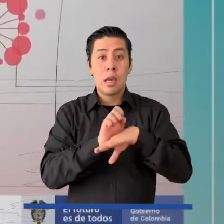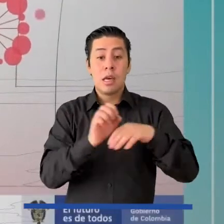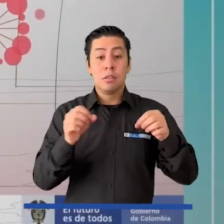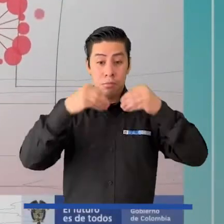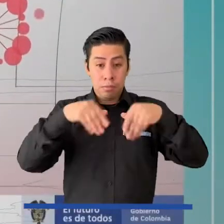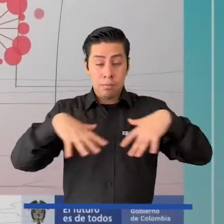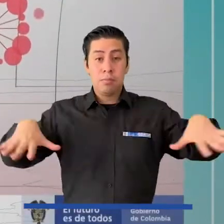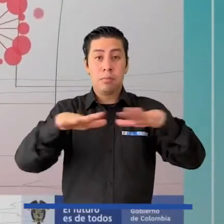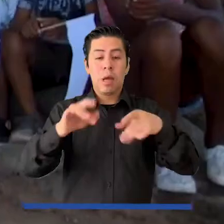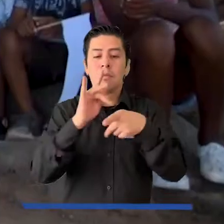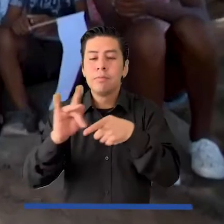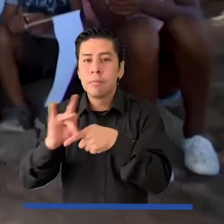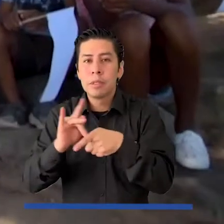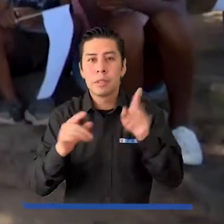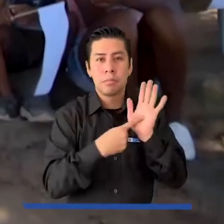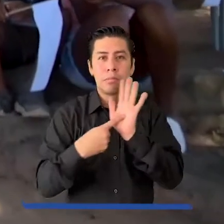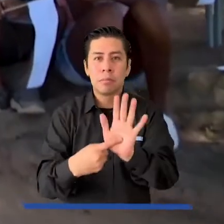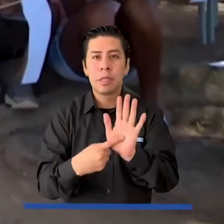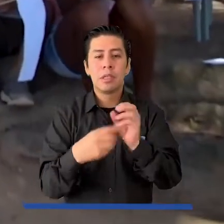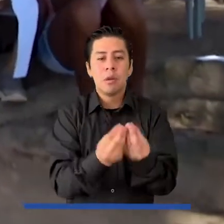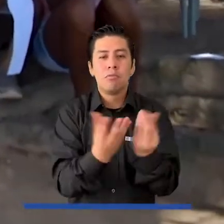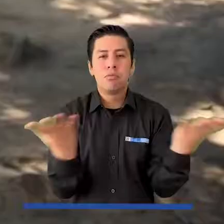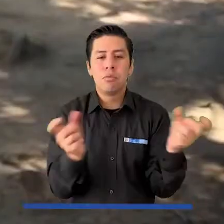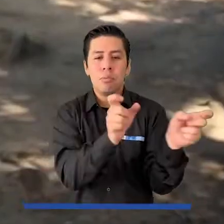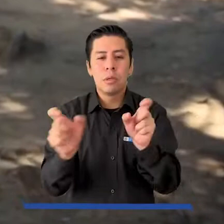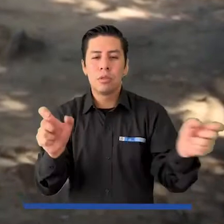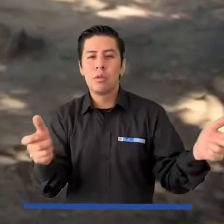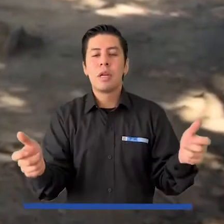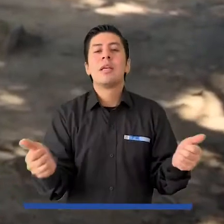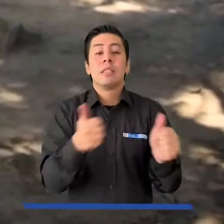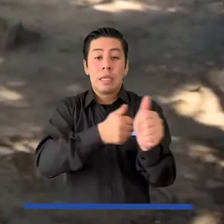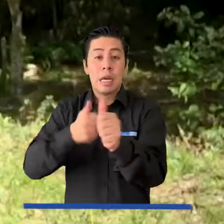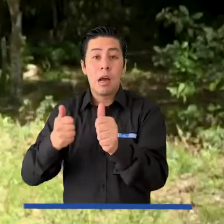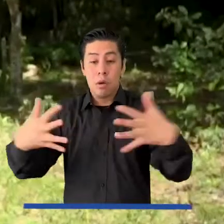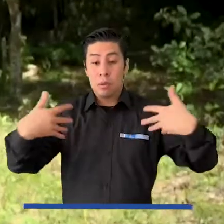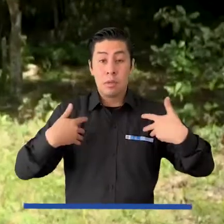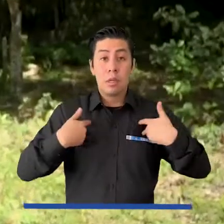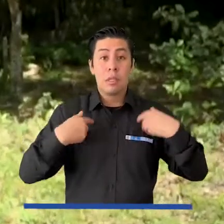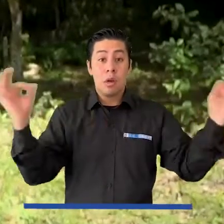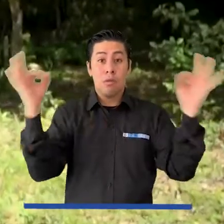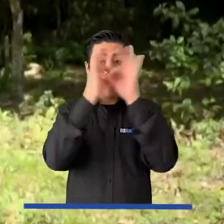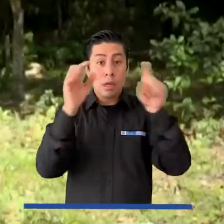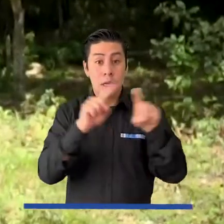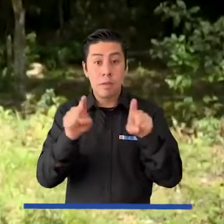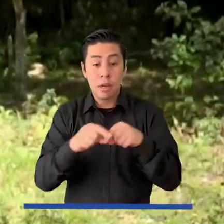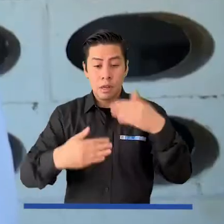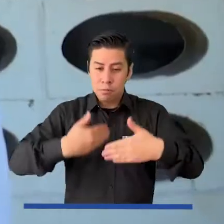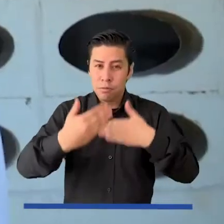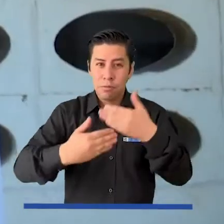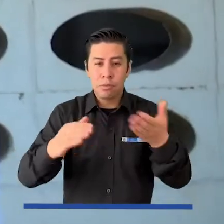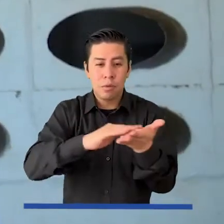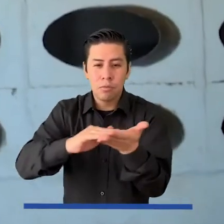entidades territoriales. La aplicación expone el número de víctimas individuales por enfoques diferenciales, avances